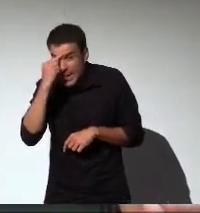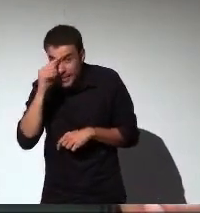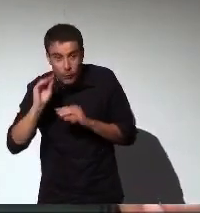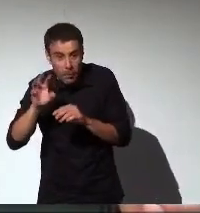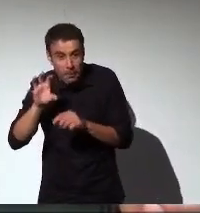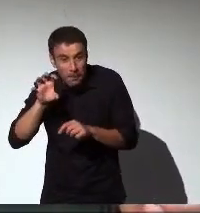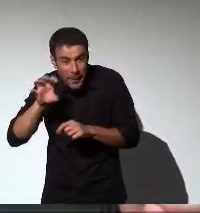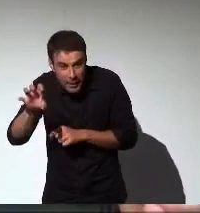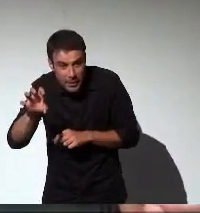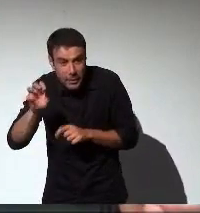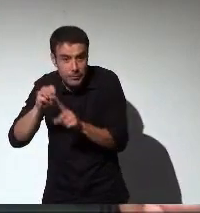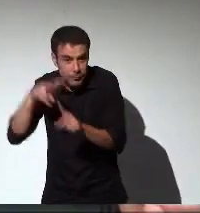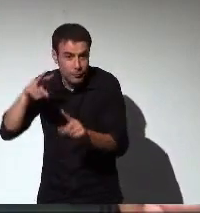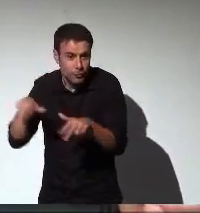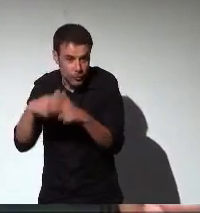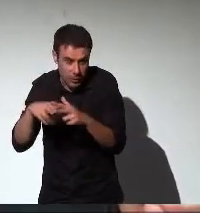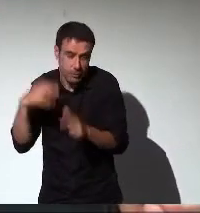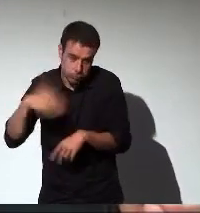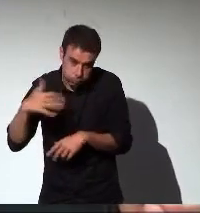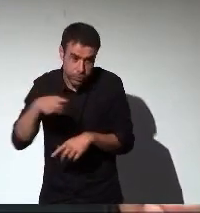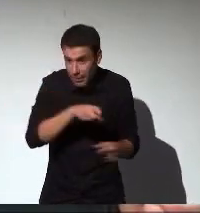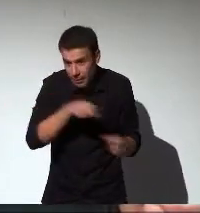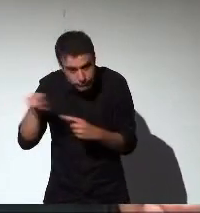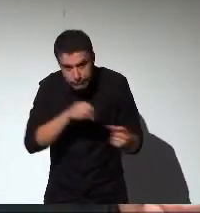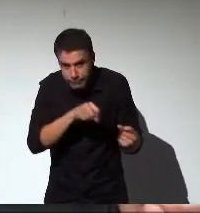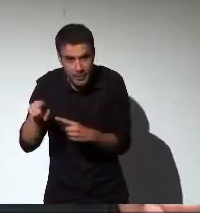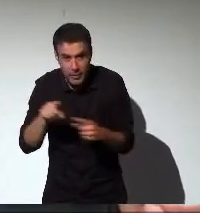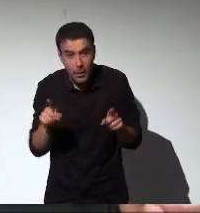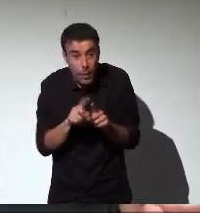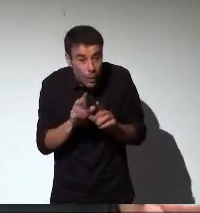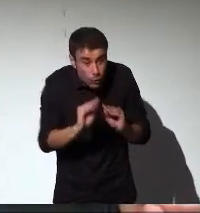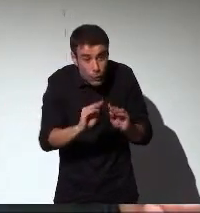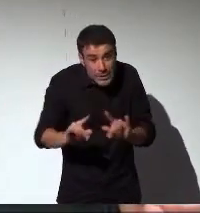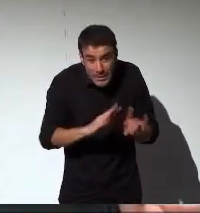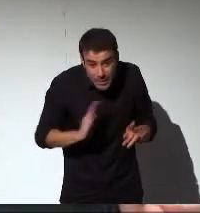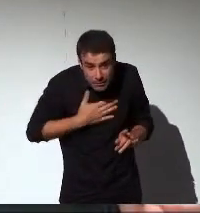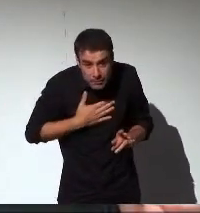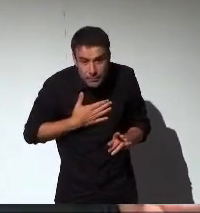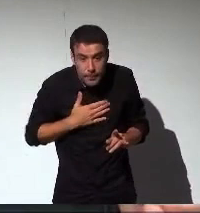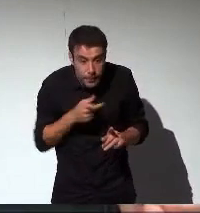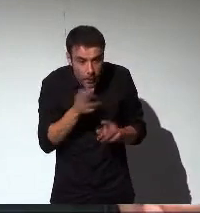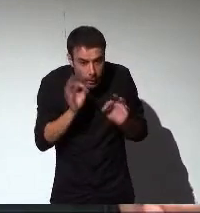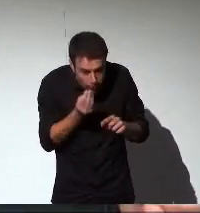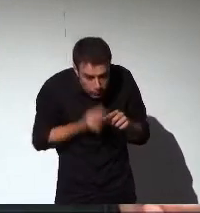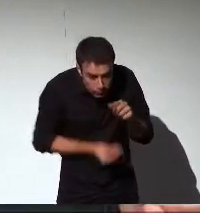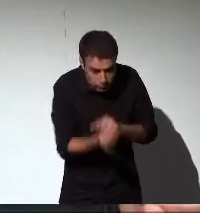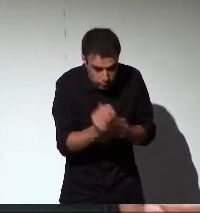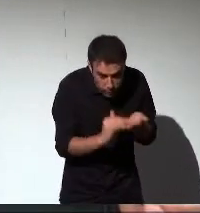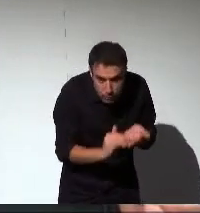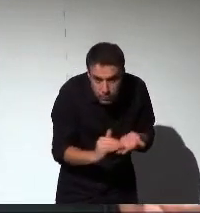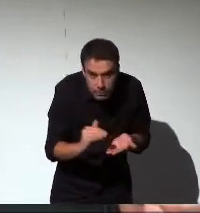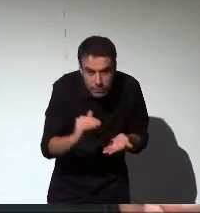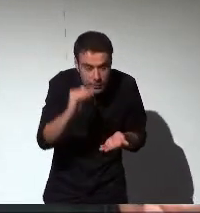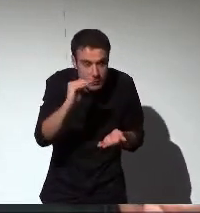país desde el punto de vista social, sencillamente abandonando la tierra en la que nacieron, en la que criaron